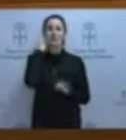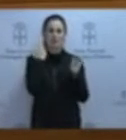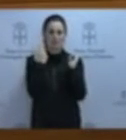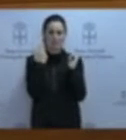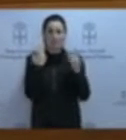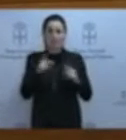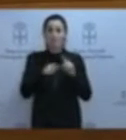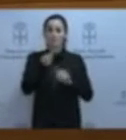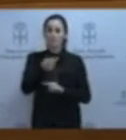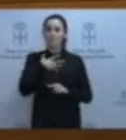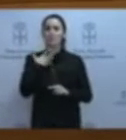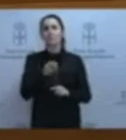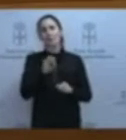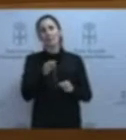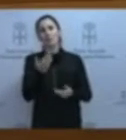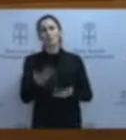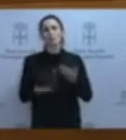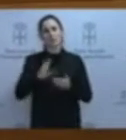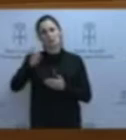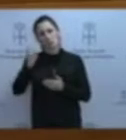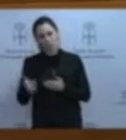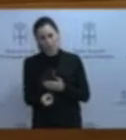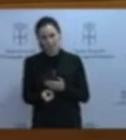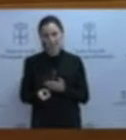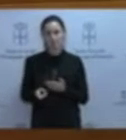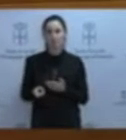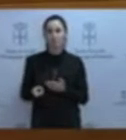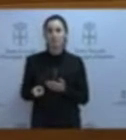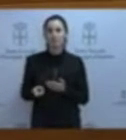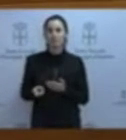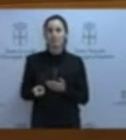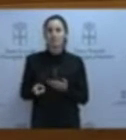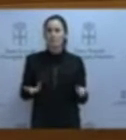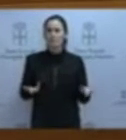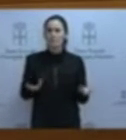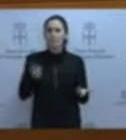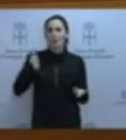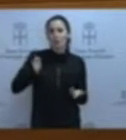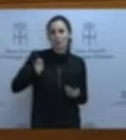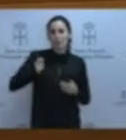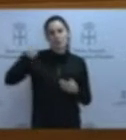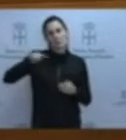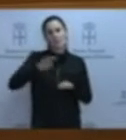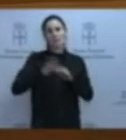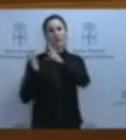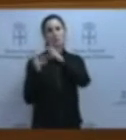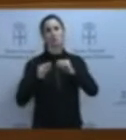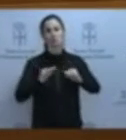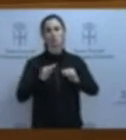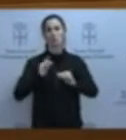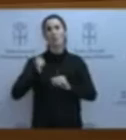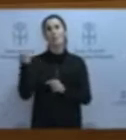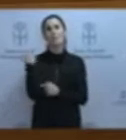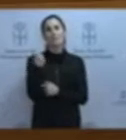Luego podríamos entrar a otras injusticias, como es la cotización que será tenida en cuenta para el cálculo de la pensión,